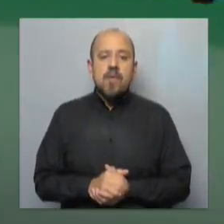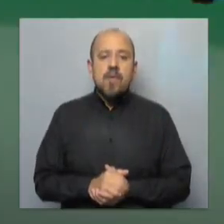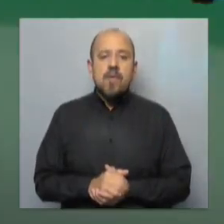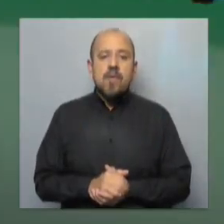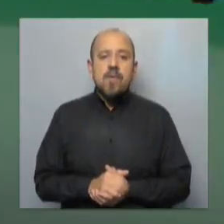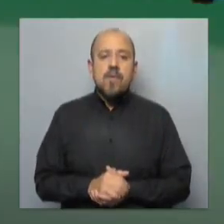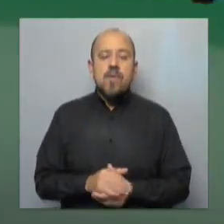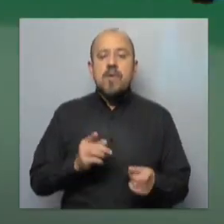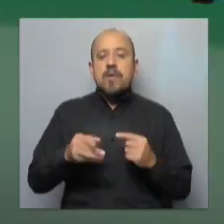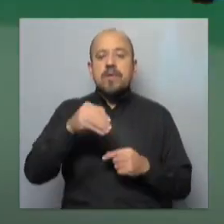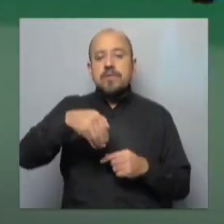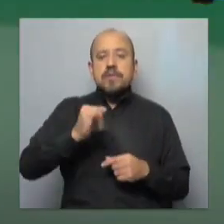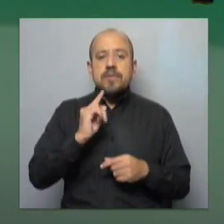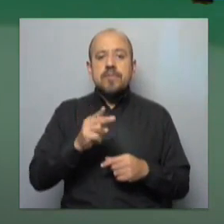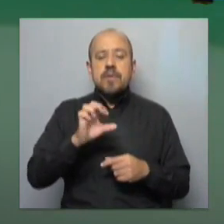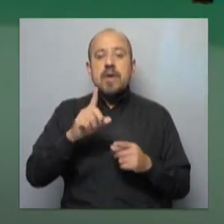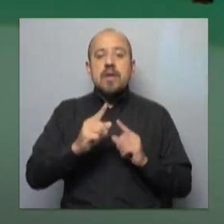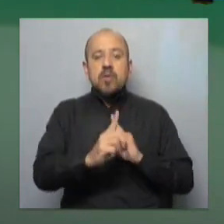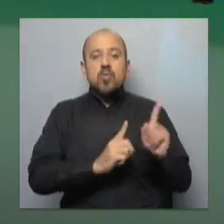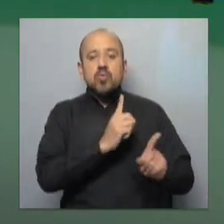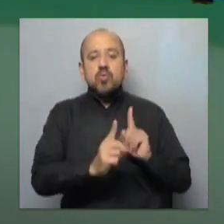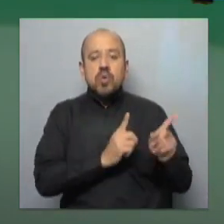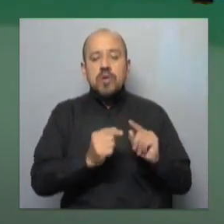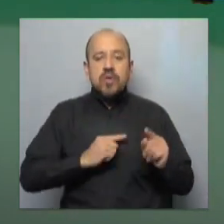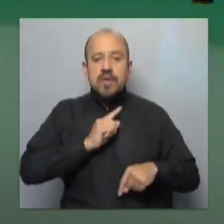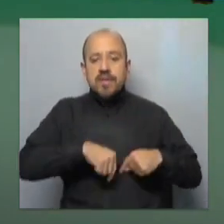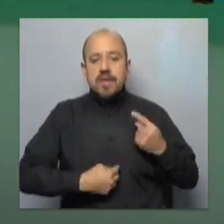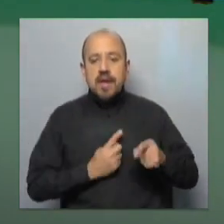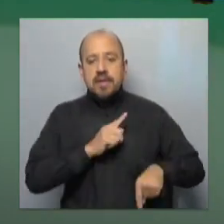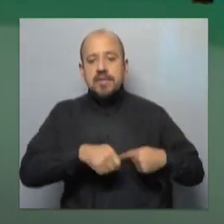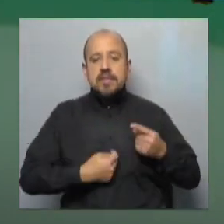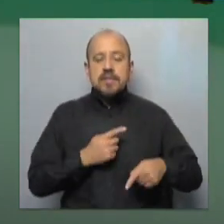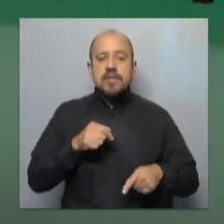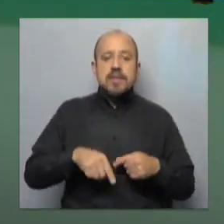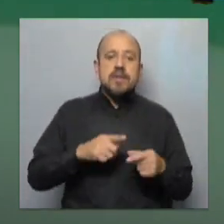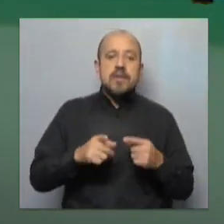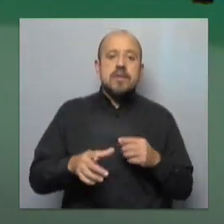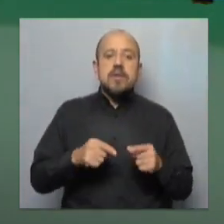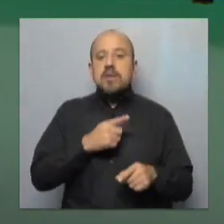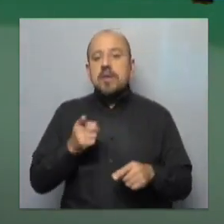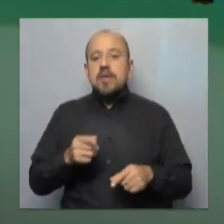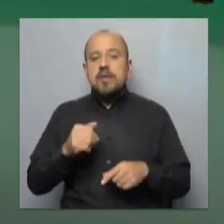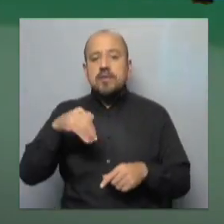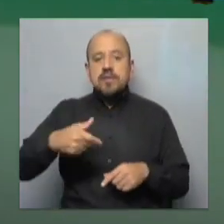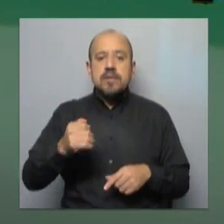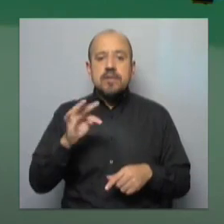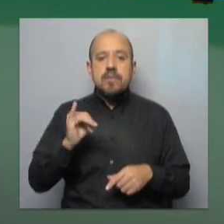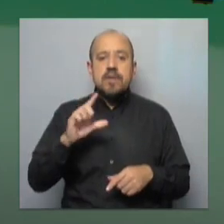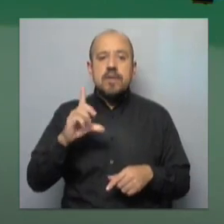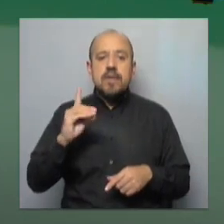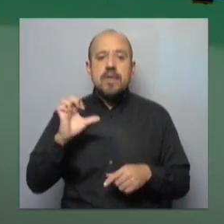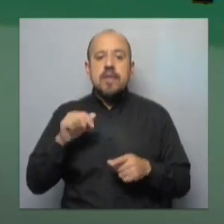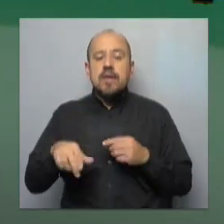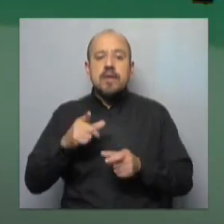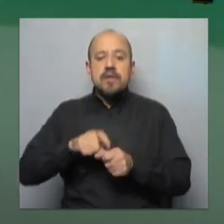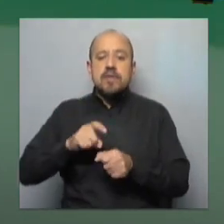miguel miralles hablaba recién es usuario de diálisis del ex sanatorio de casa de galicia y antes matilde mirage es dirigente